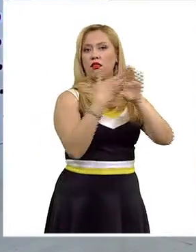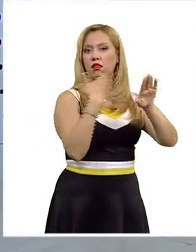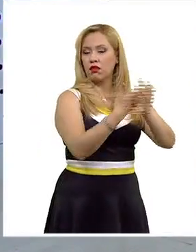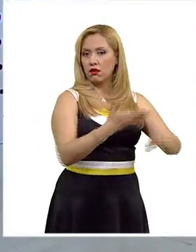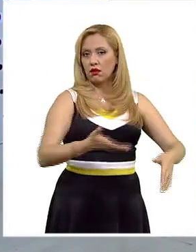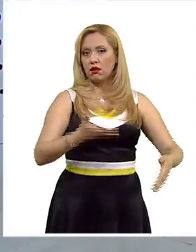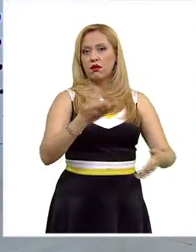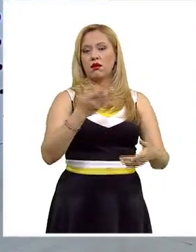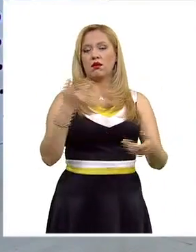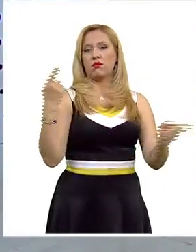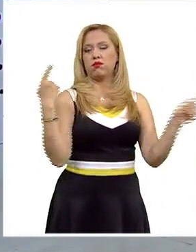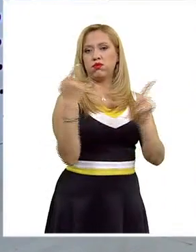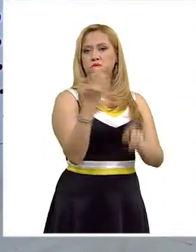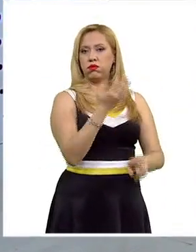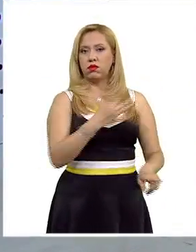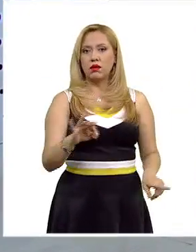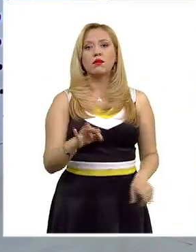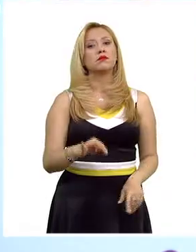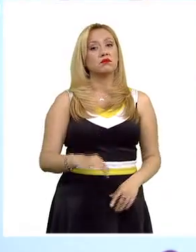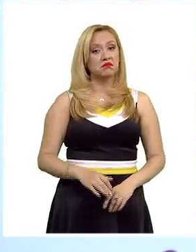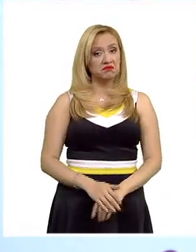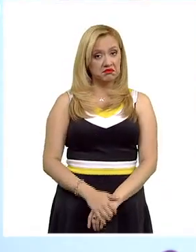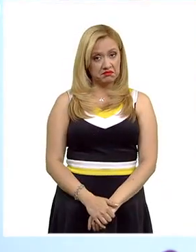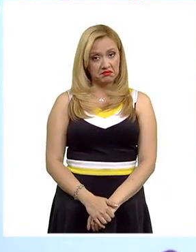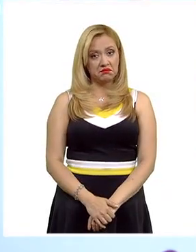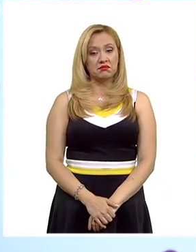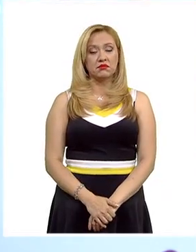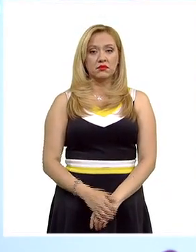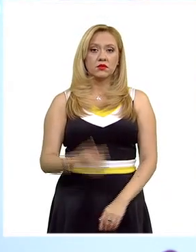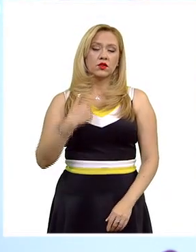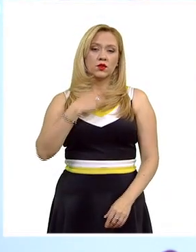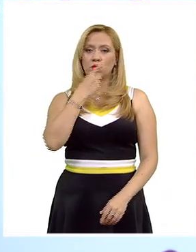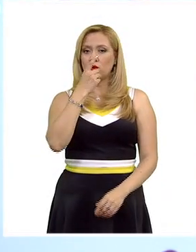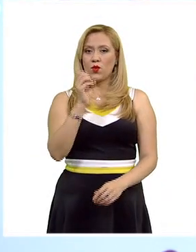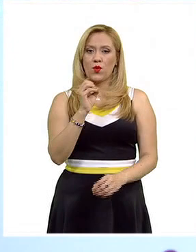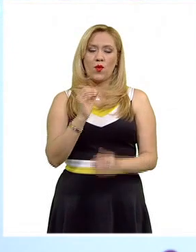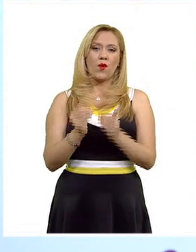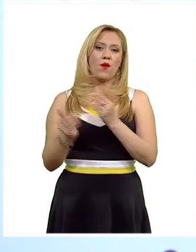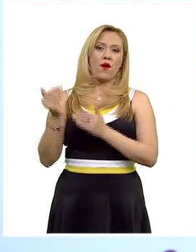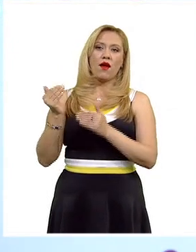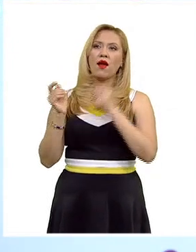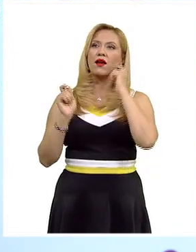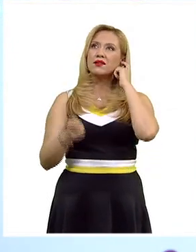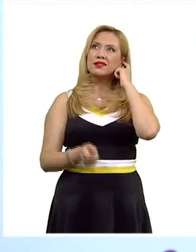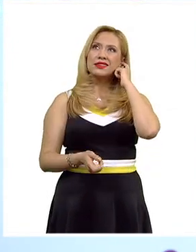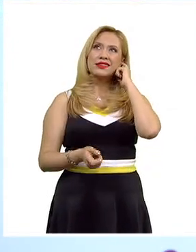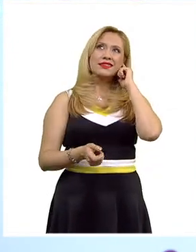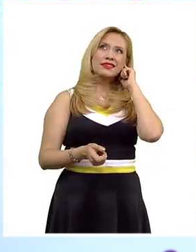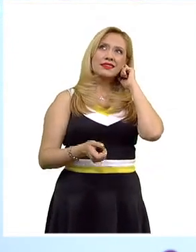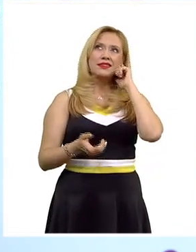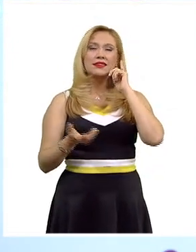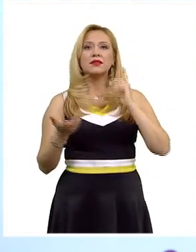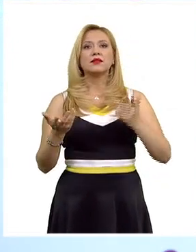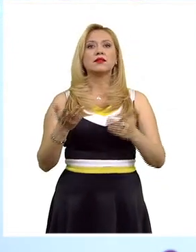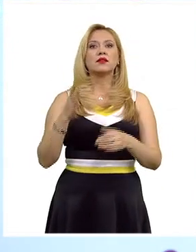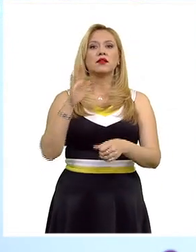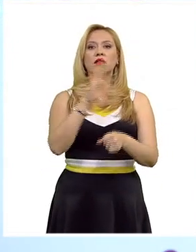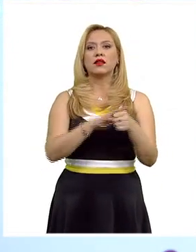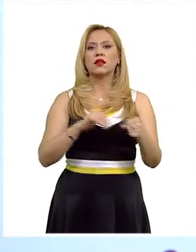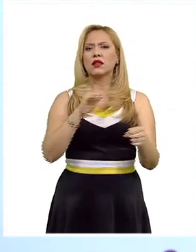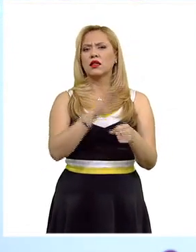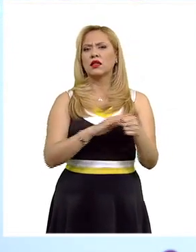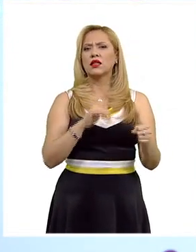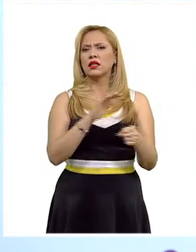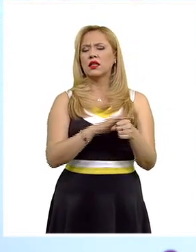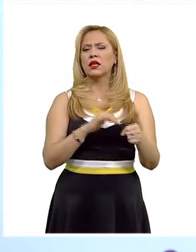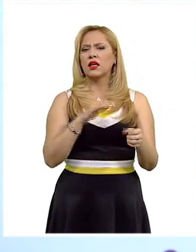etcétera, etcétera. Y algo que me gustaría comentar y no comenté en el segmento anterior es que el acoso sexual se lleva